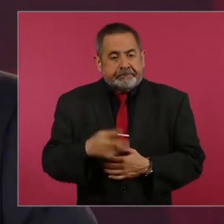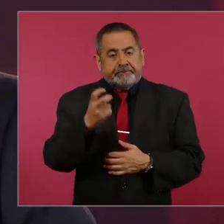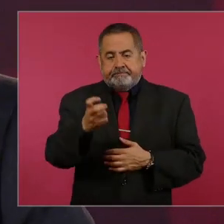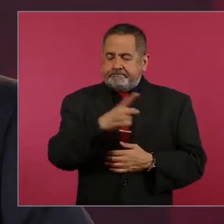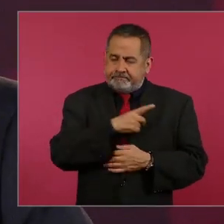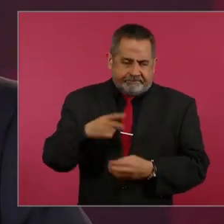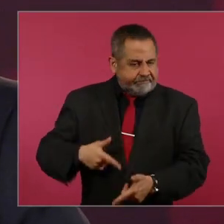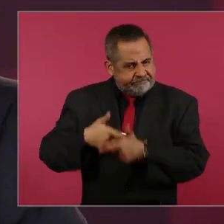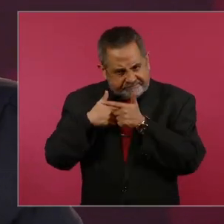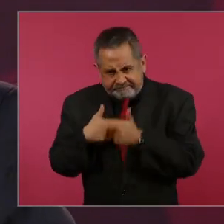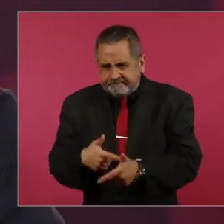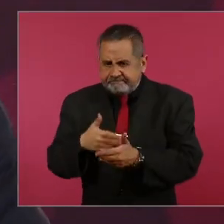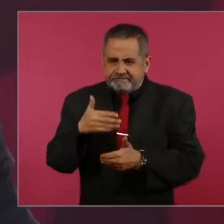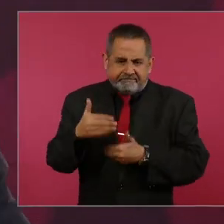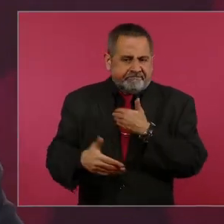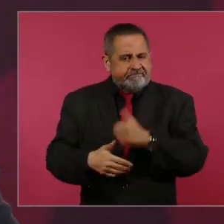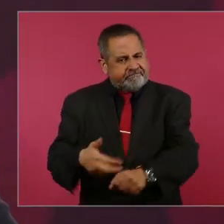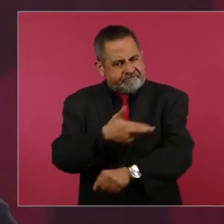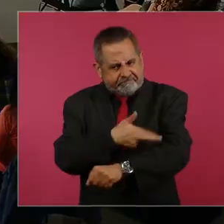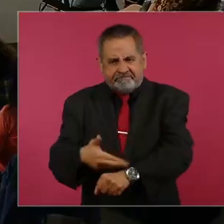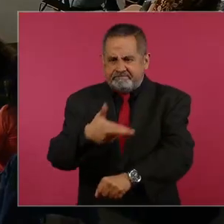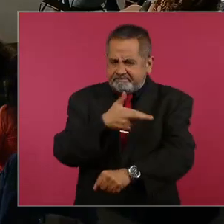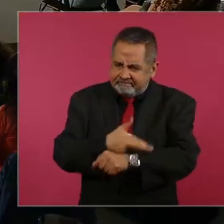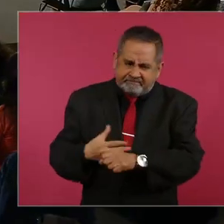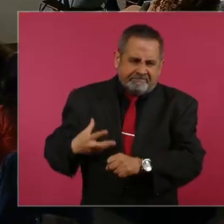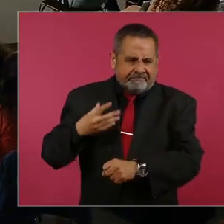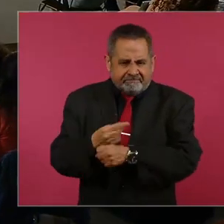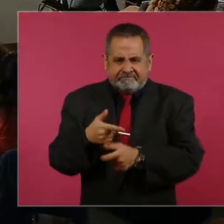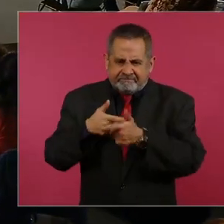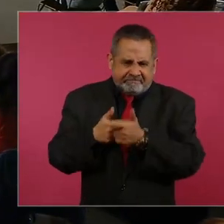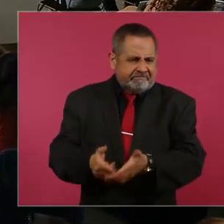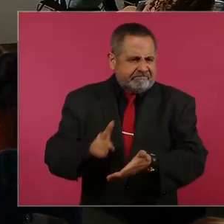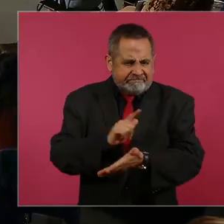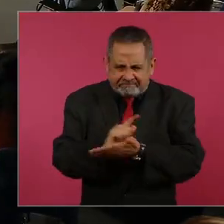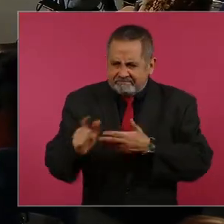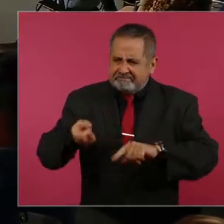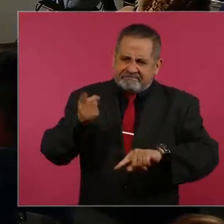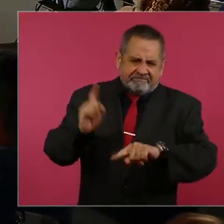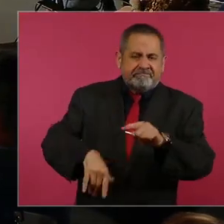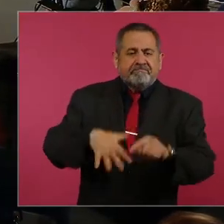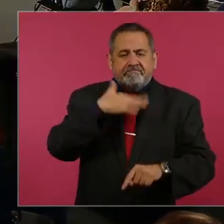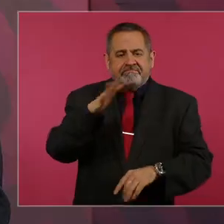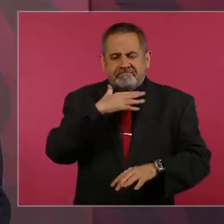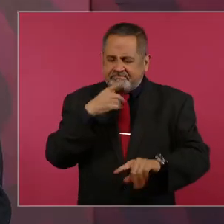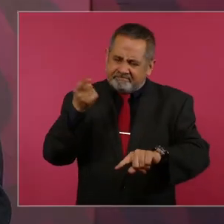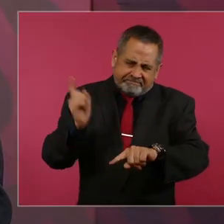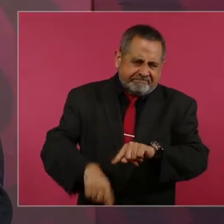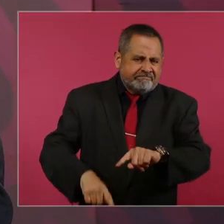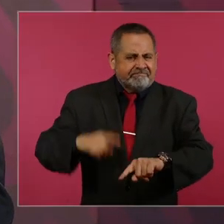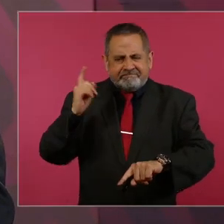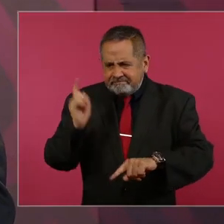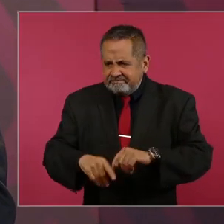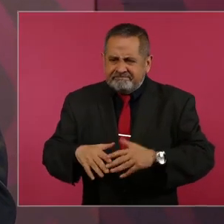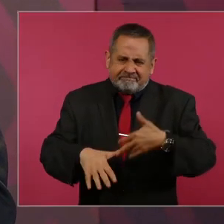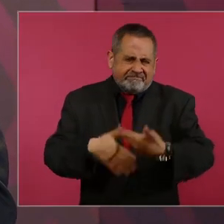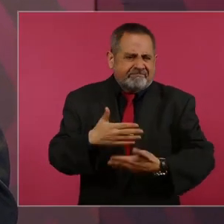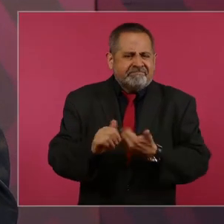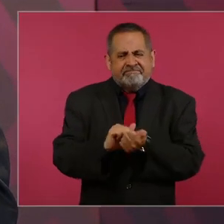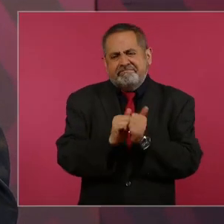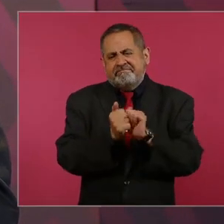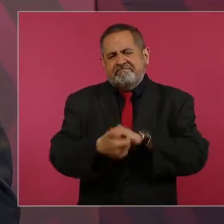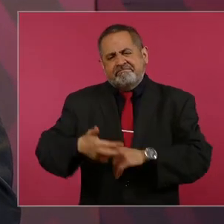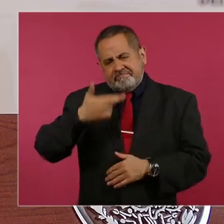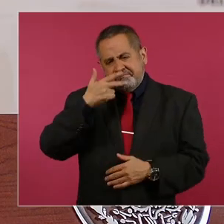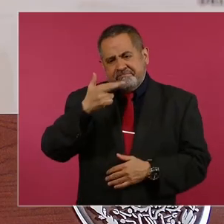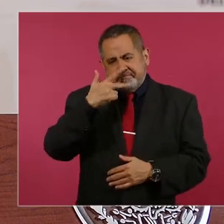seguir adelante limpiando de corrupción al país, porque es